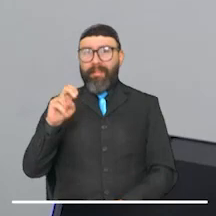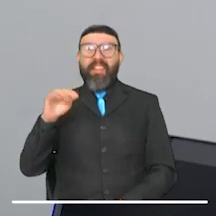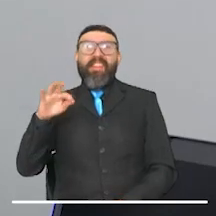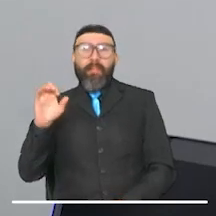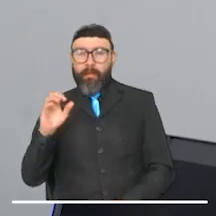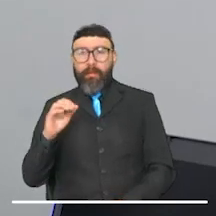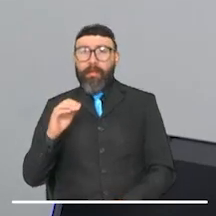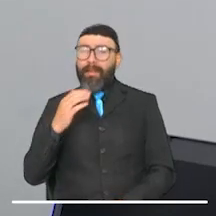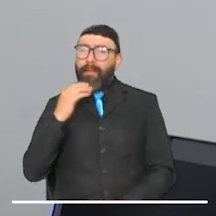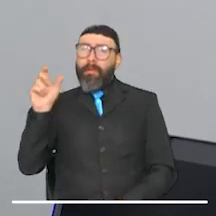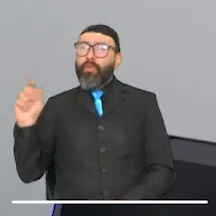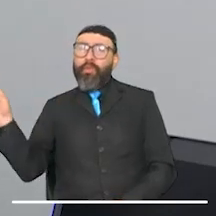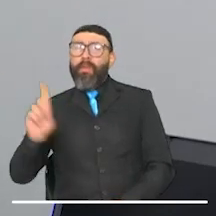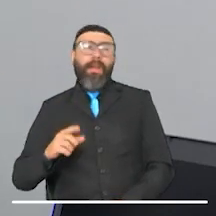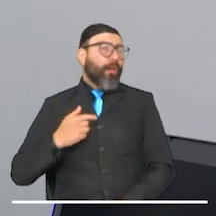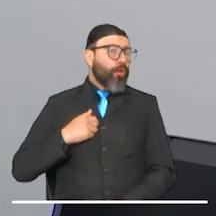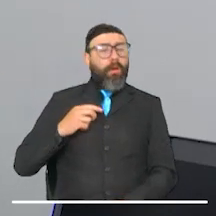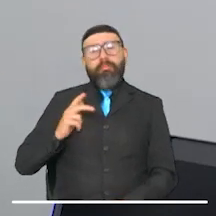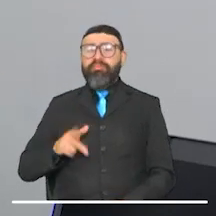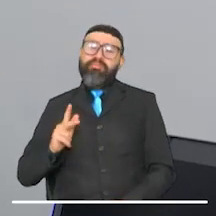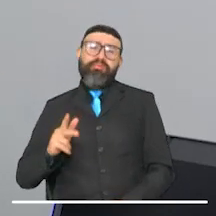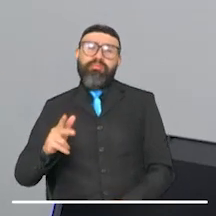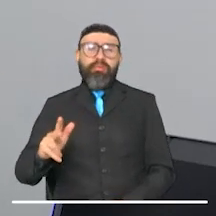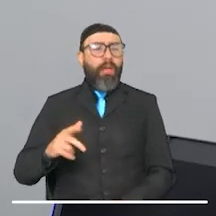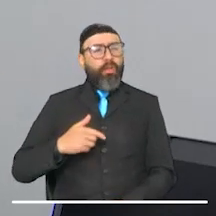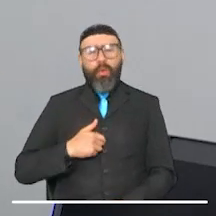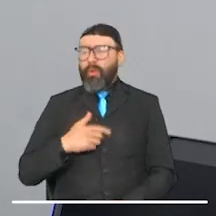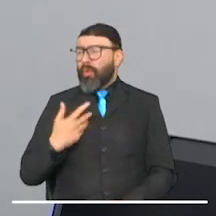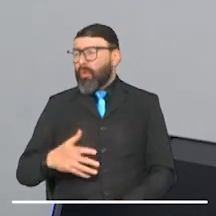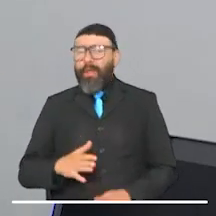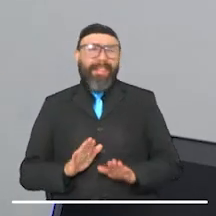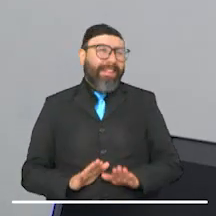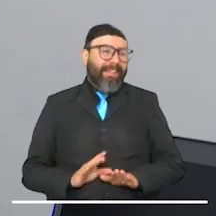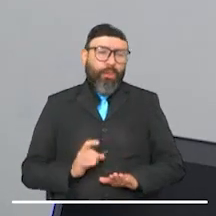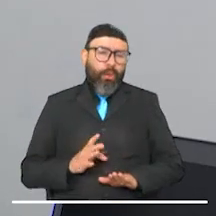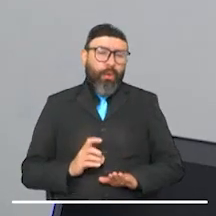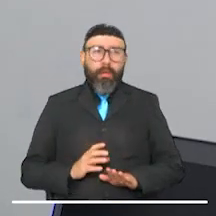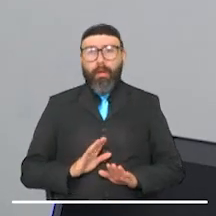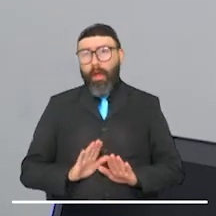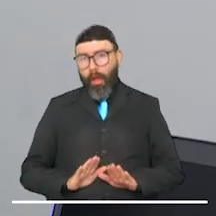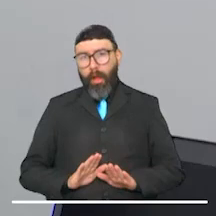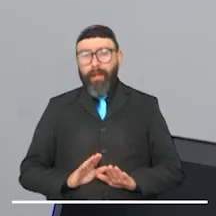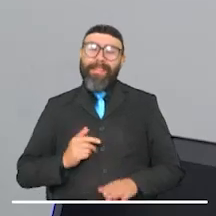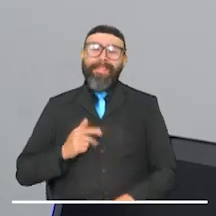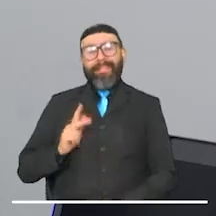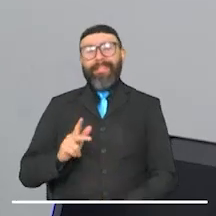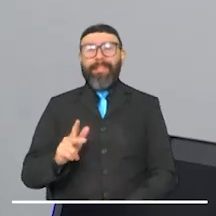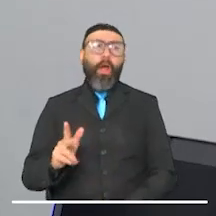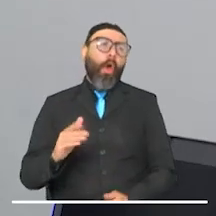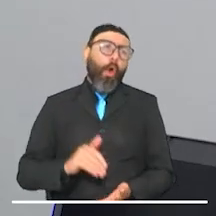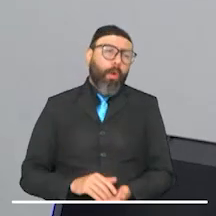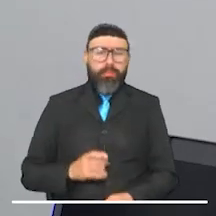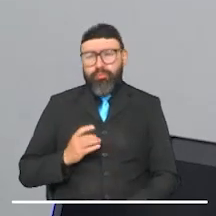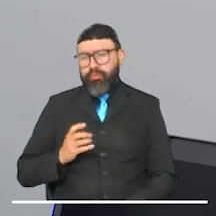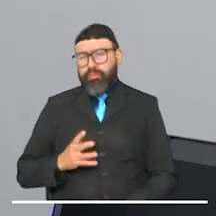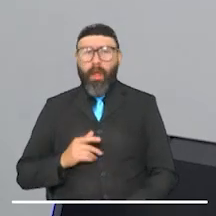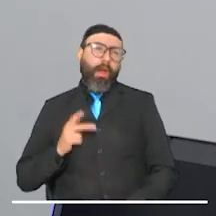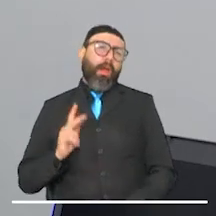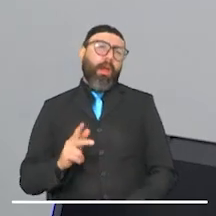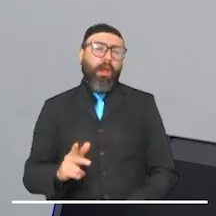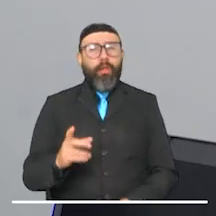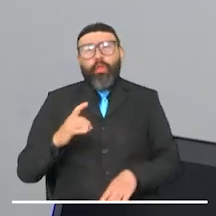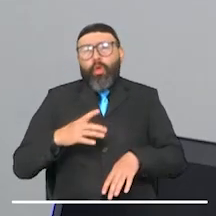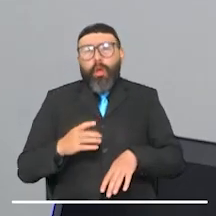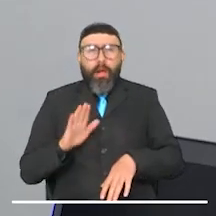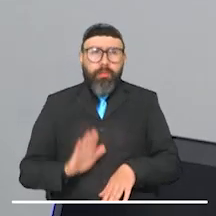me toca parar y ya cuando paro como que se me quita el dolor y vuelvo y arranco pero vuelve el dolor no le está